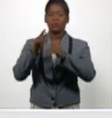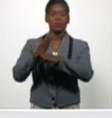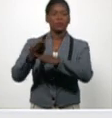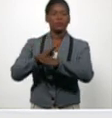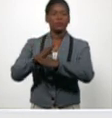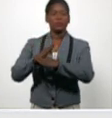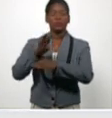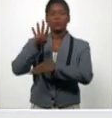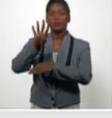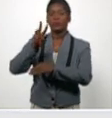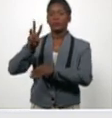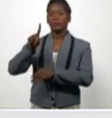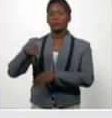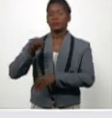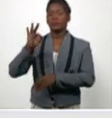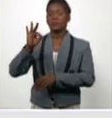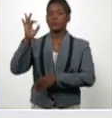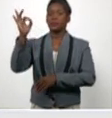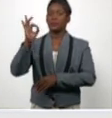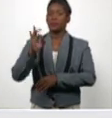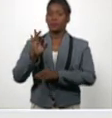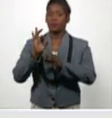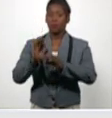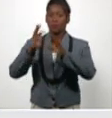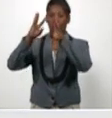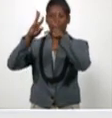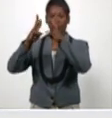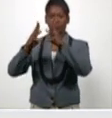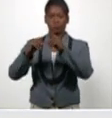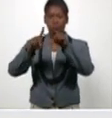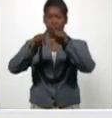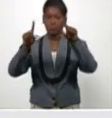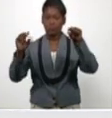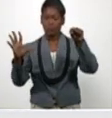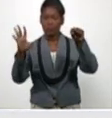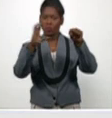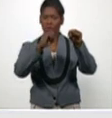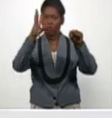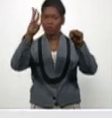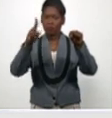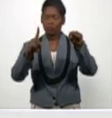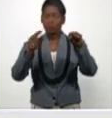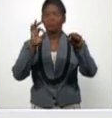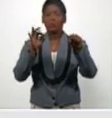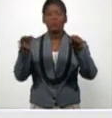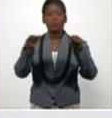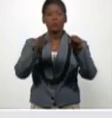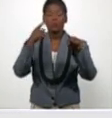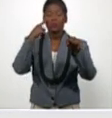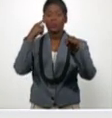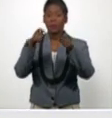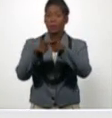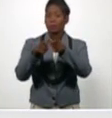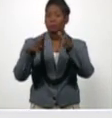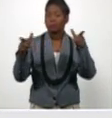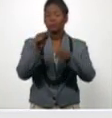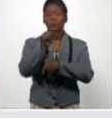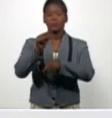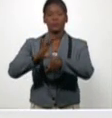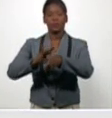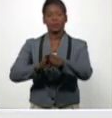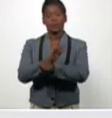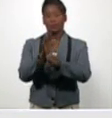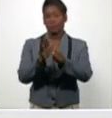43,8% de todos los casos que se diagnostican en Cuba. Por lo tanto, son los municipios con mayor transmisión, son las tasas